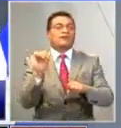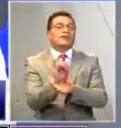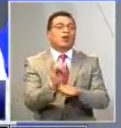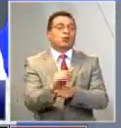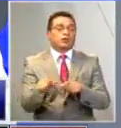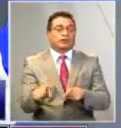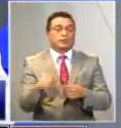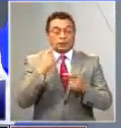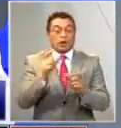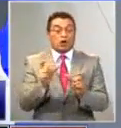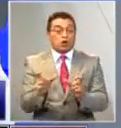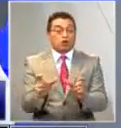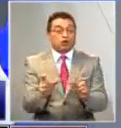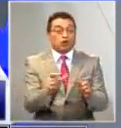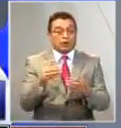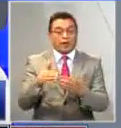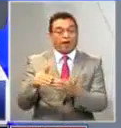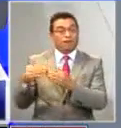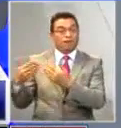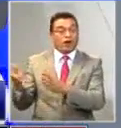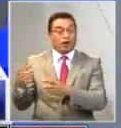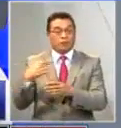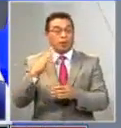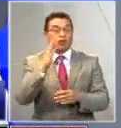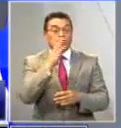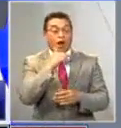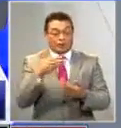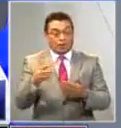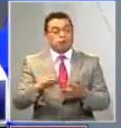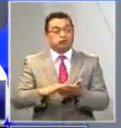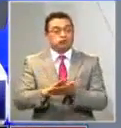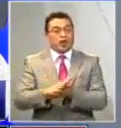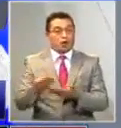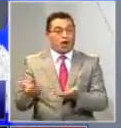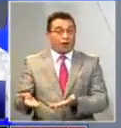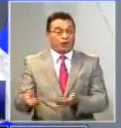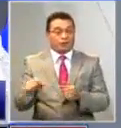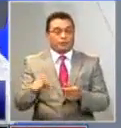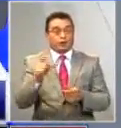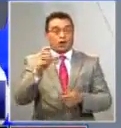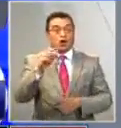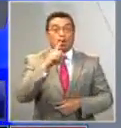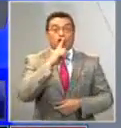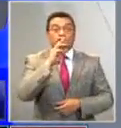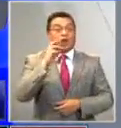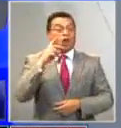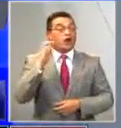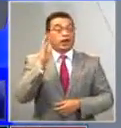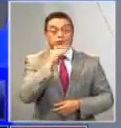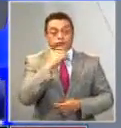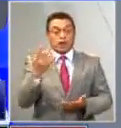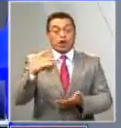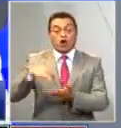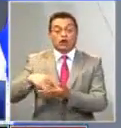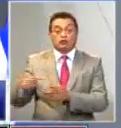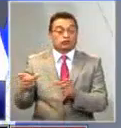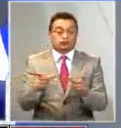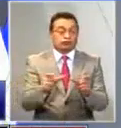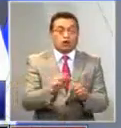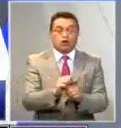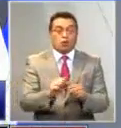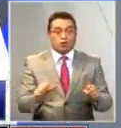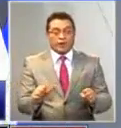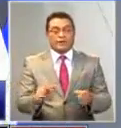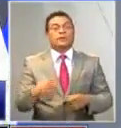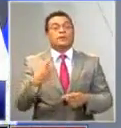los controles externos no existen, como en este caso, ¿ah? Porque Contraloría no lo estaba ejerciendo y el Congreso Nacional no los tiene. Y por